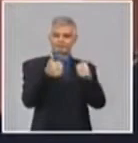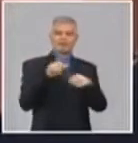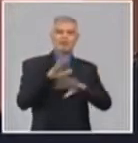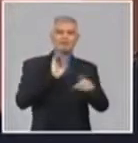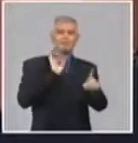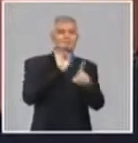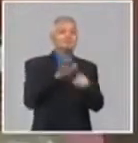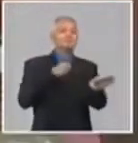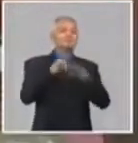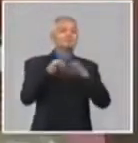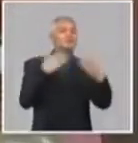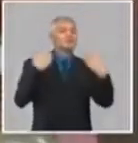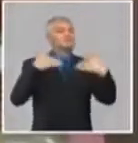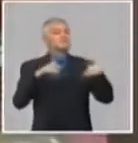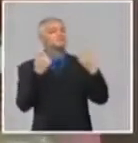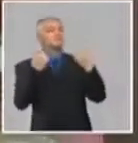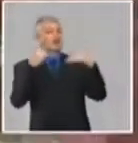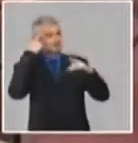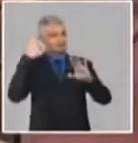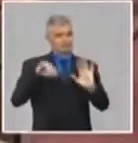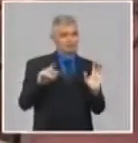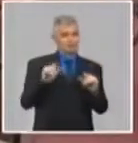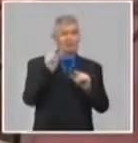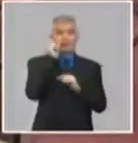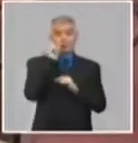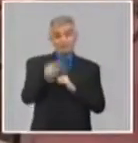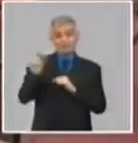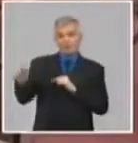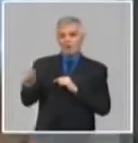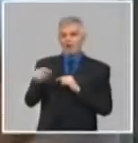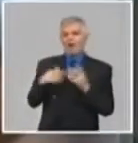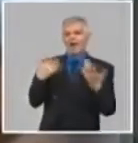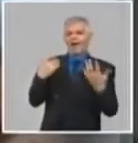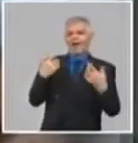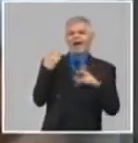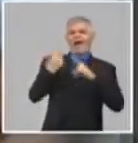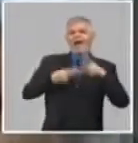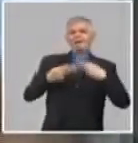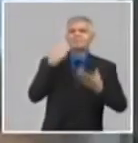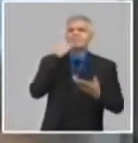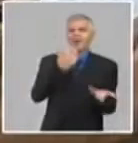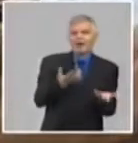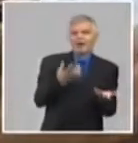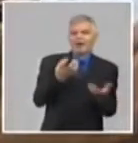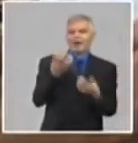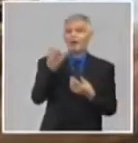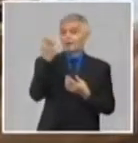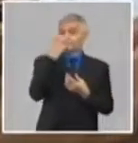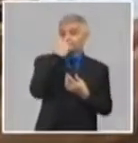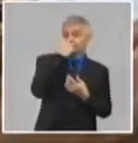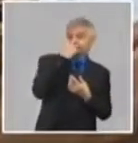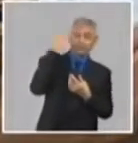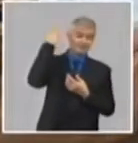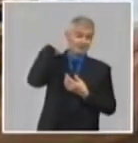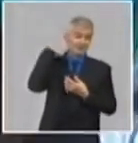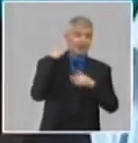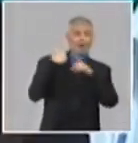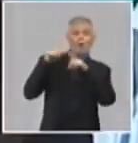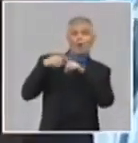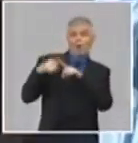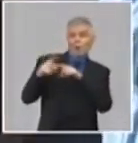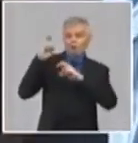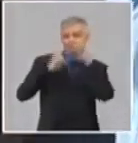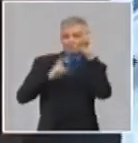es necesario. Pero estos hombres llegan más lejos. Ventiladores pulmonares, máquinas de anestesia,